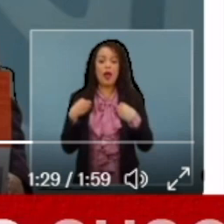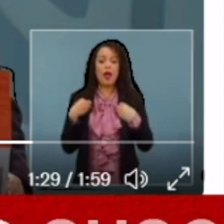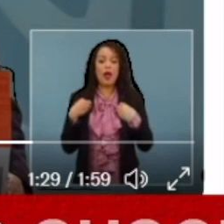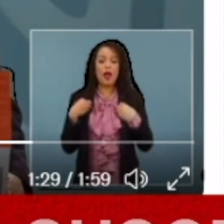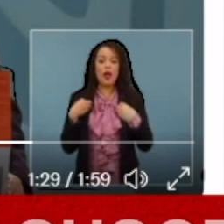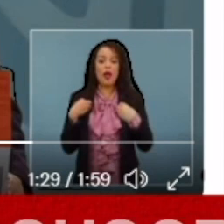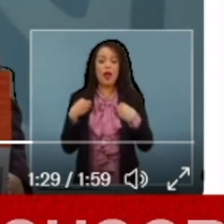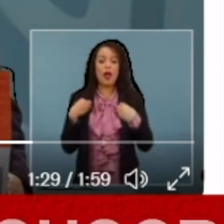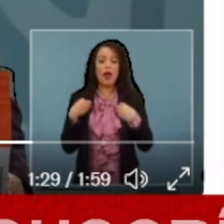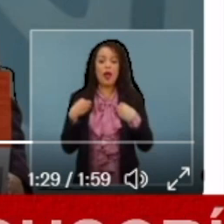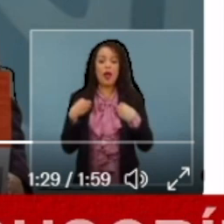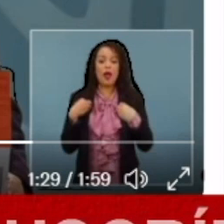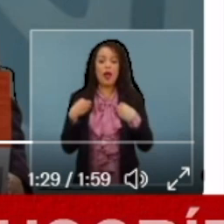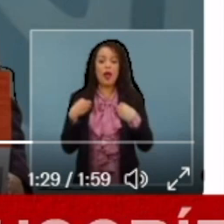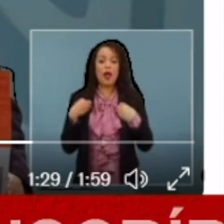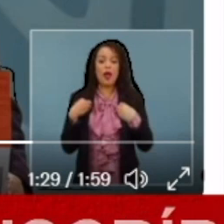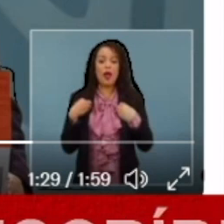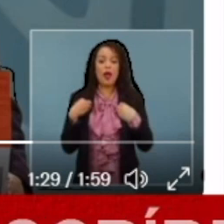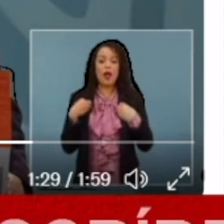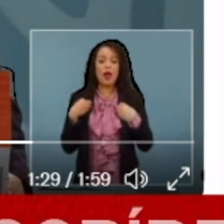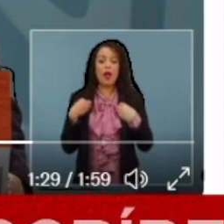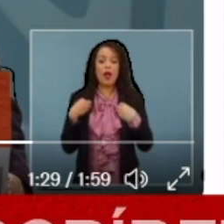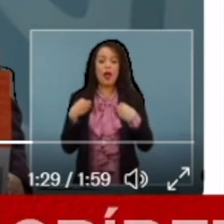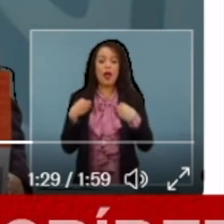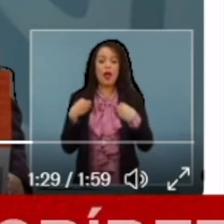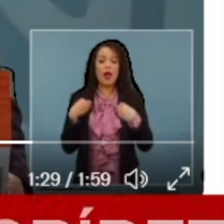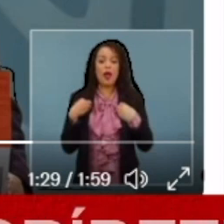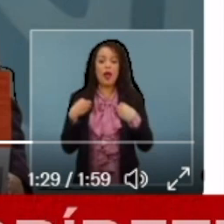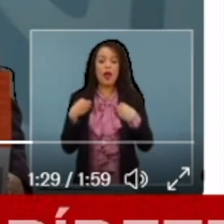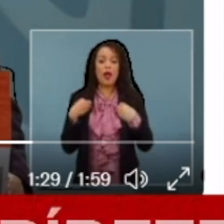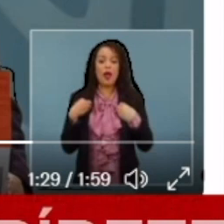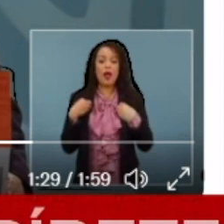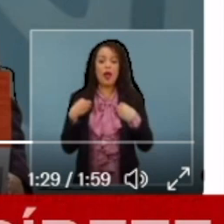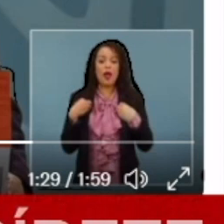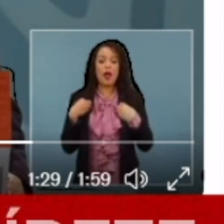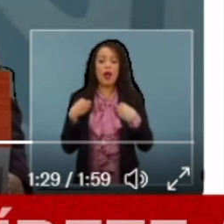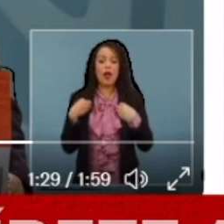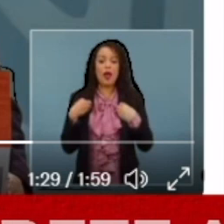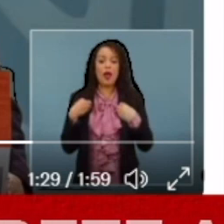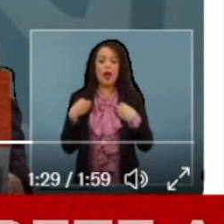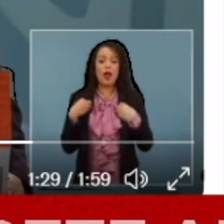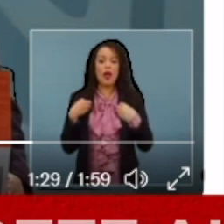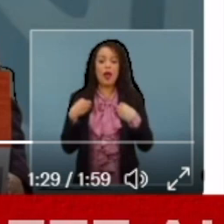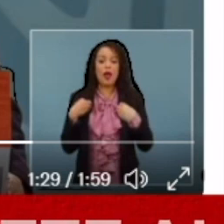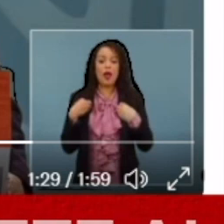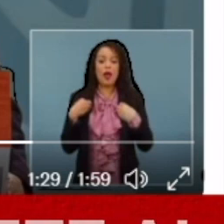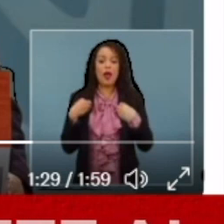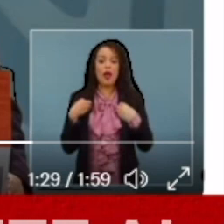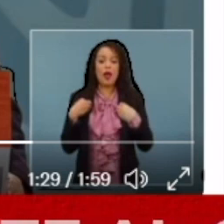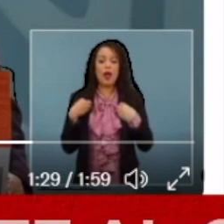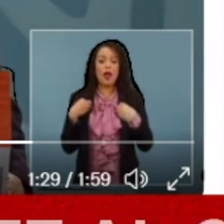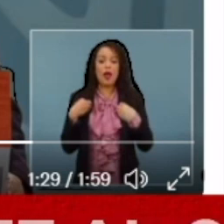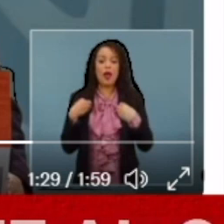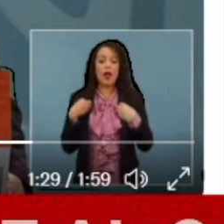país y por qué los hacen firmar un contrato de confidencialidad? Pues ahí está la información, familia. Nadie le va a quitar que sea buen funcionario, pero no puedo